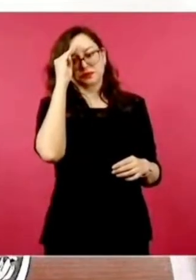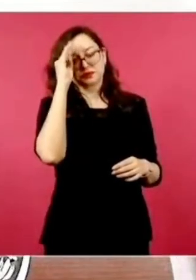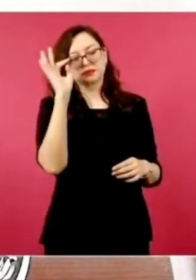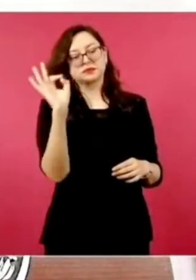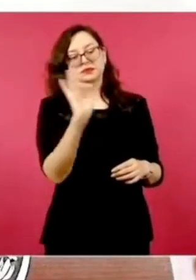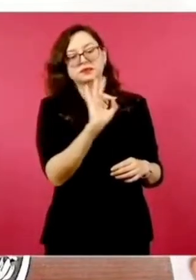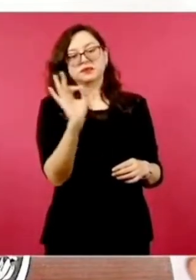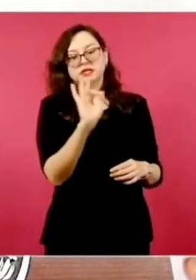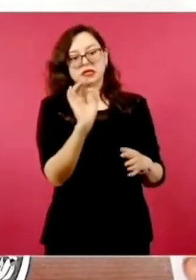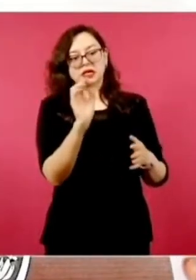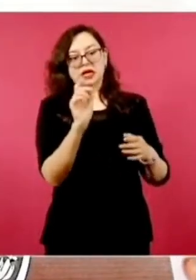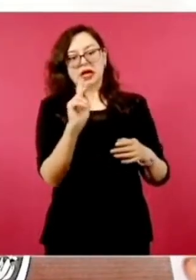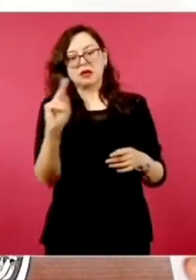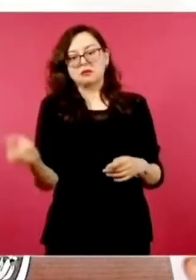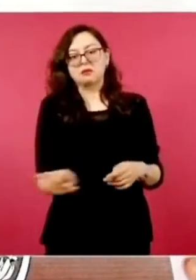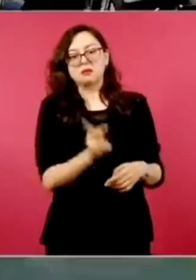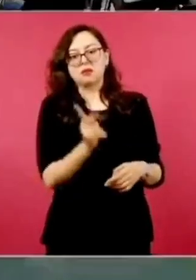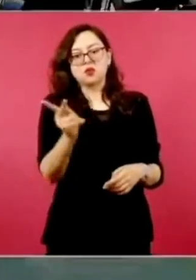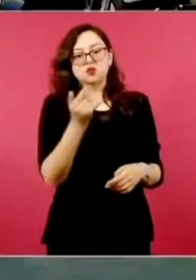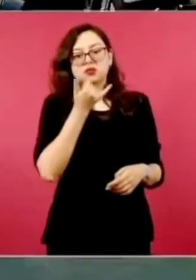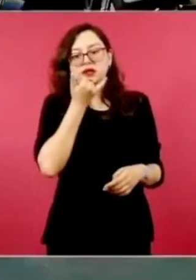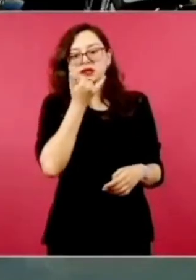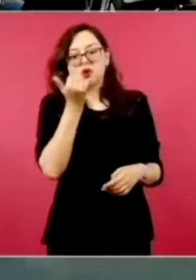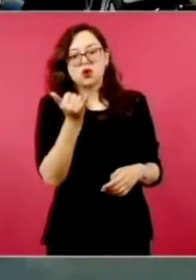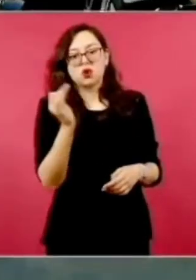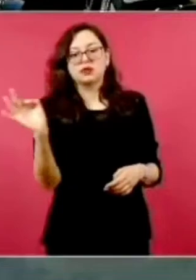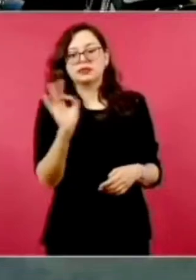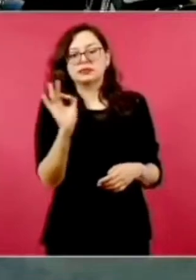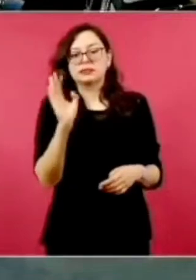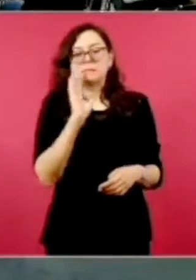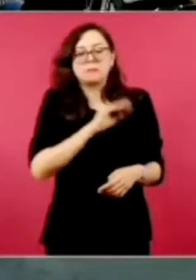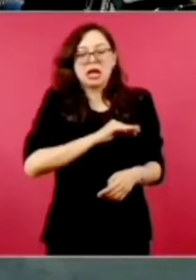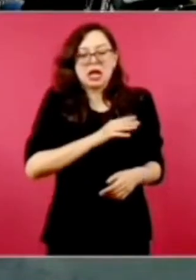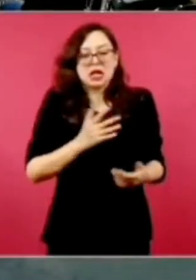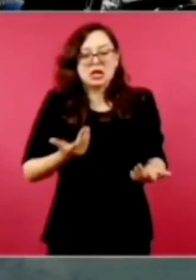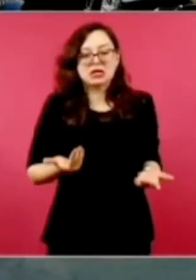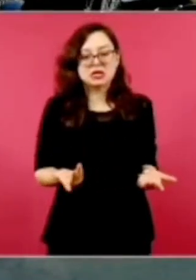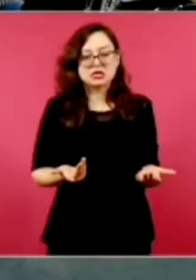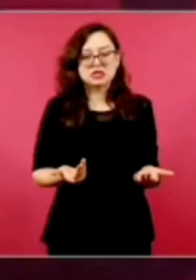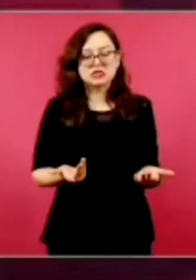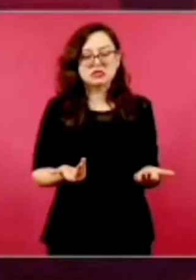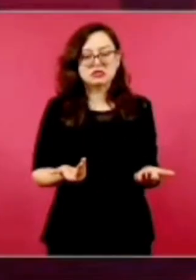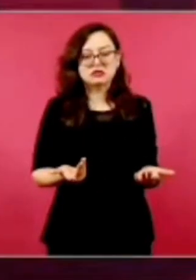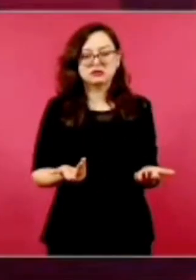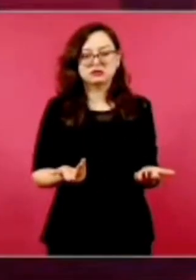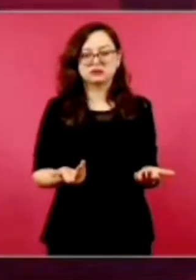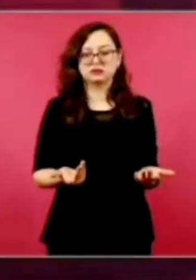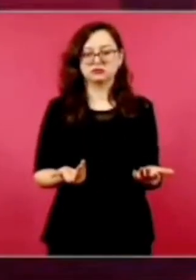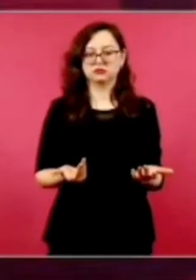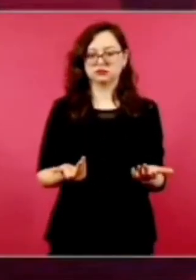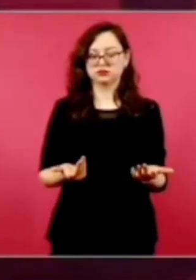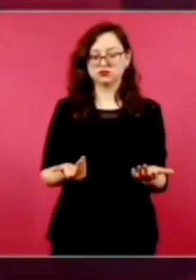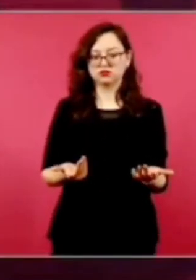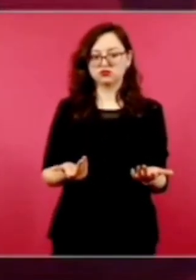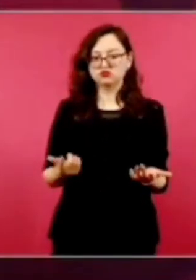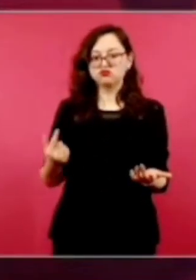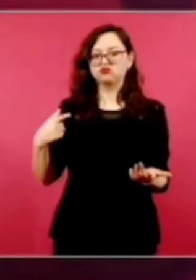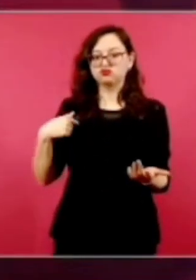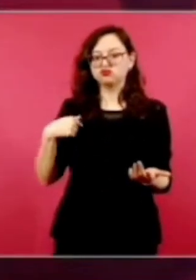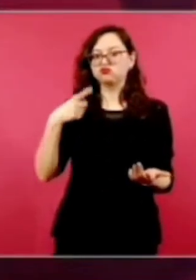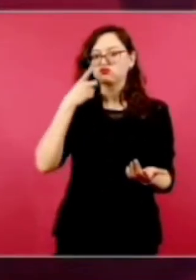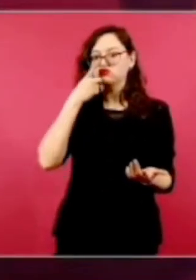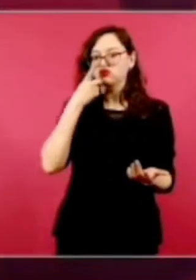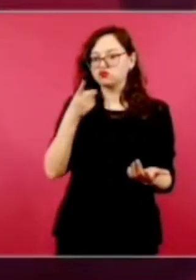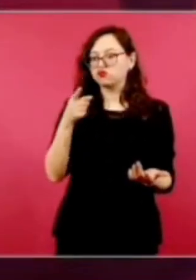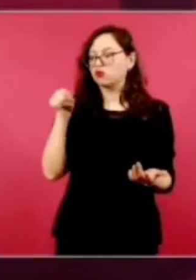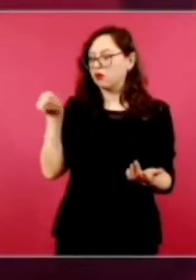sentido. Y se equivocaron. Porque yo sí diría, qué inteligente el que hizo